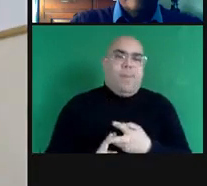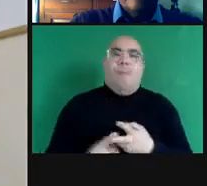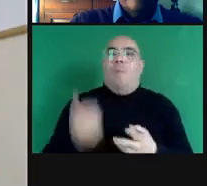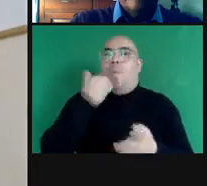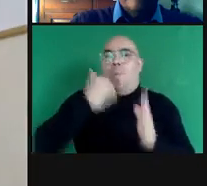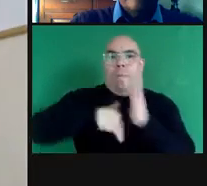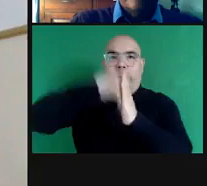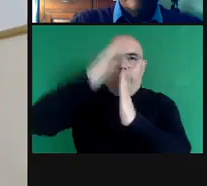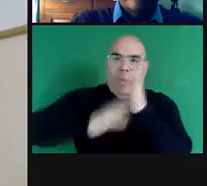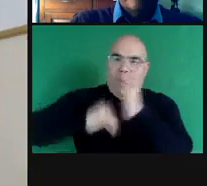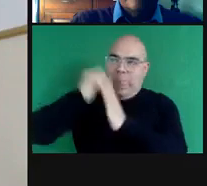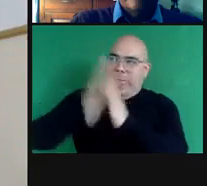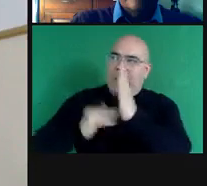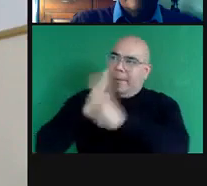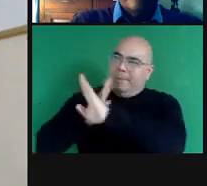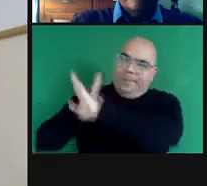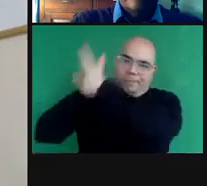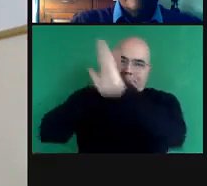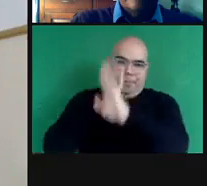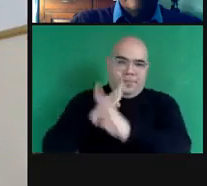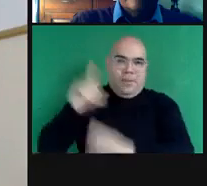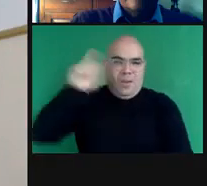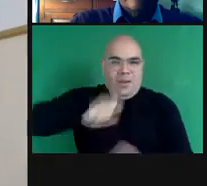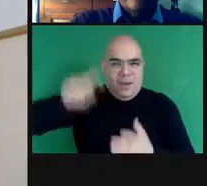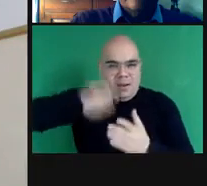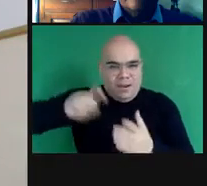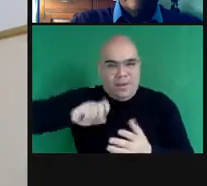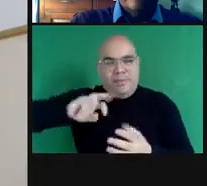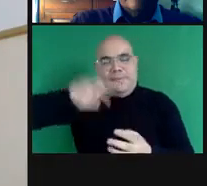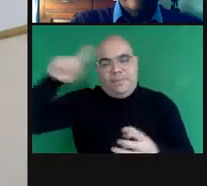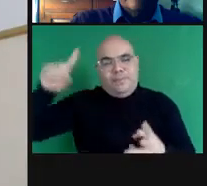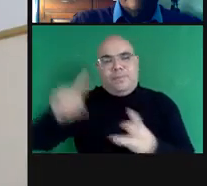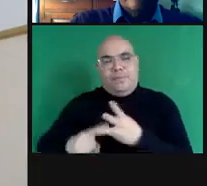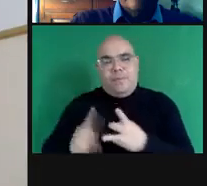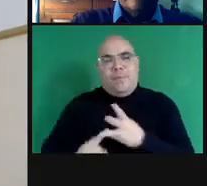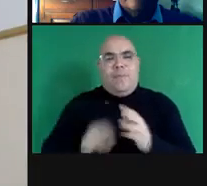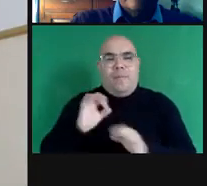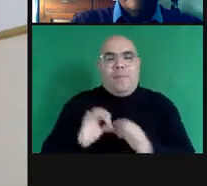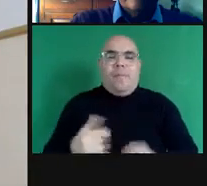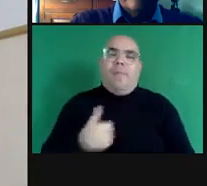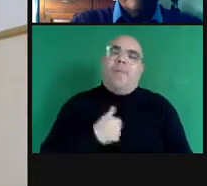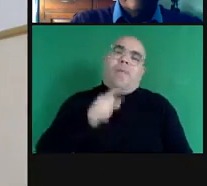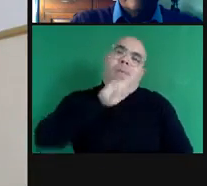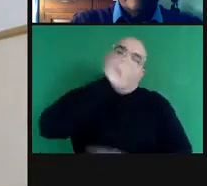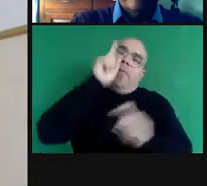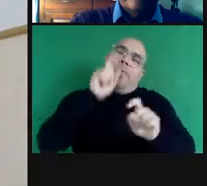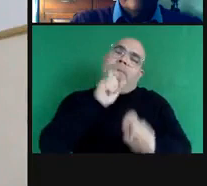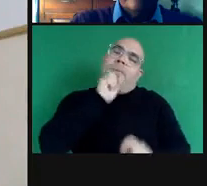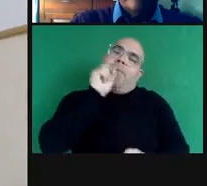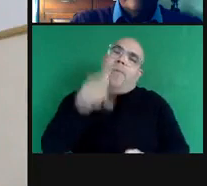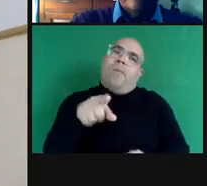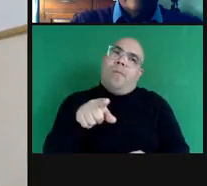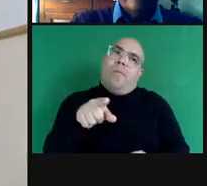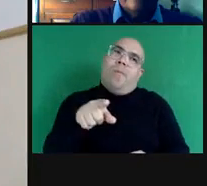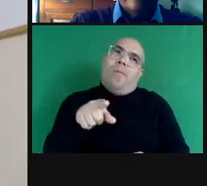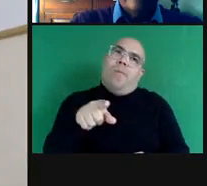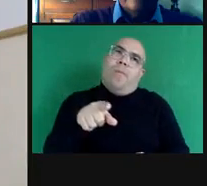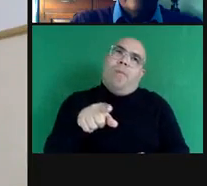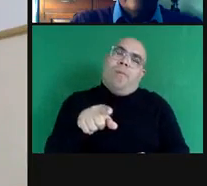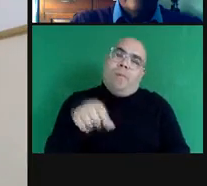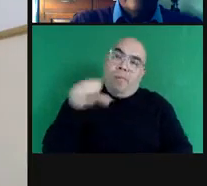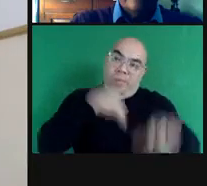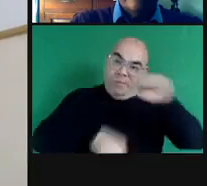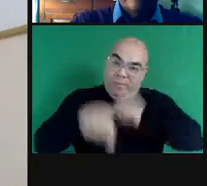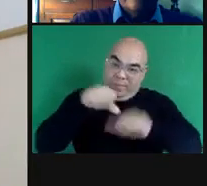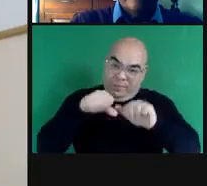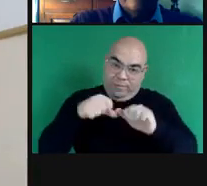antigrafitis o de pronto también estos que se preservan. Pero mi pregunta ahí un poco es, ¿realmente estos químicos no